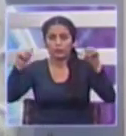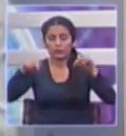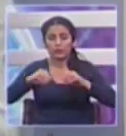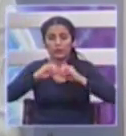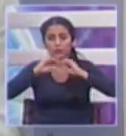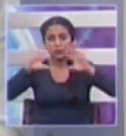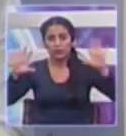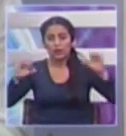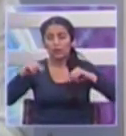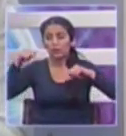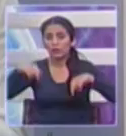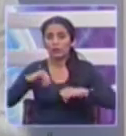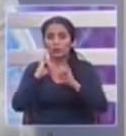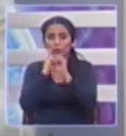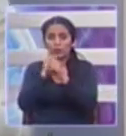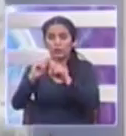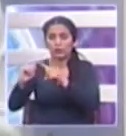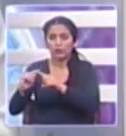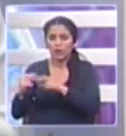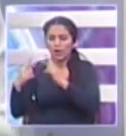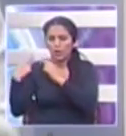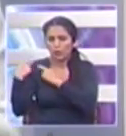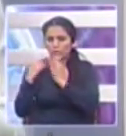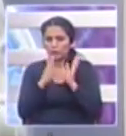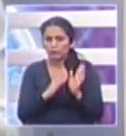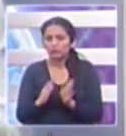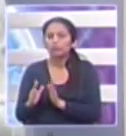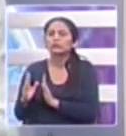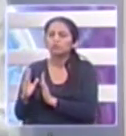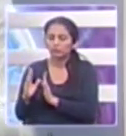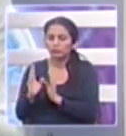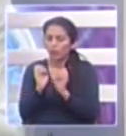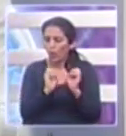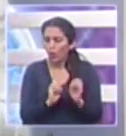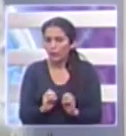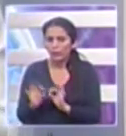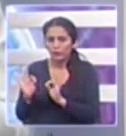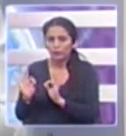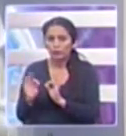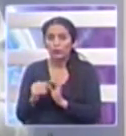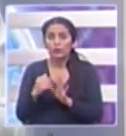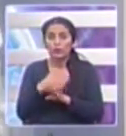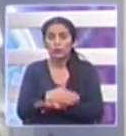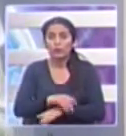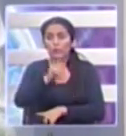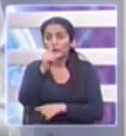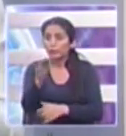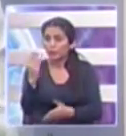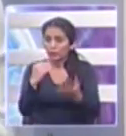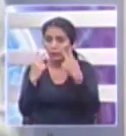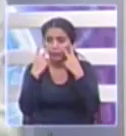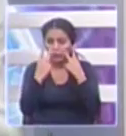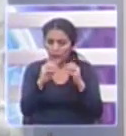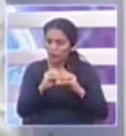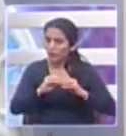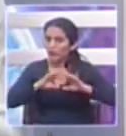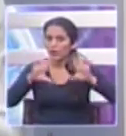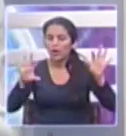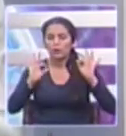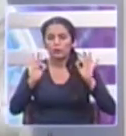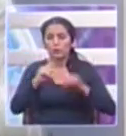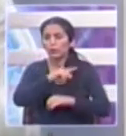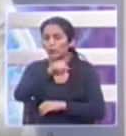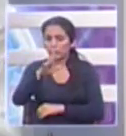que trabajan de forma seria, de forma coordinada, para poder presentarle al país un gran proceso electoral, técnico,